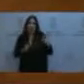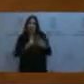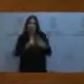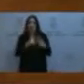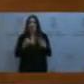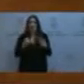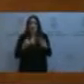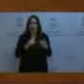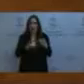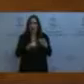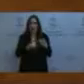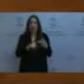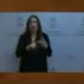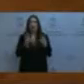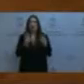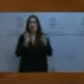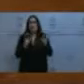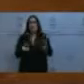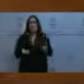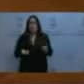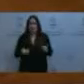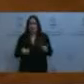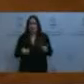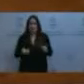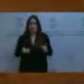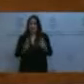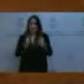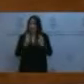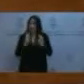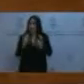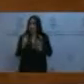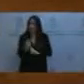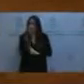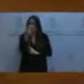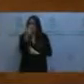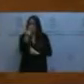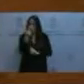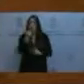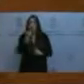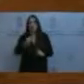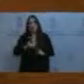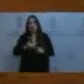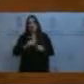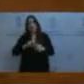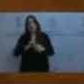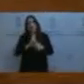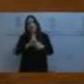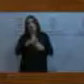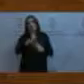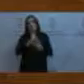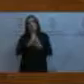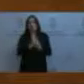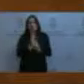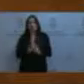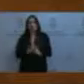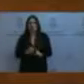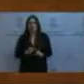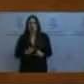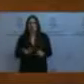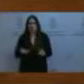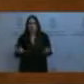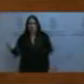sanidad y 2 de educación. Eso sí, una de las de educación compartida con transportes. Mire, no voy a